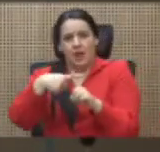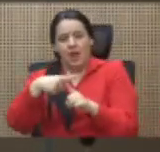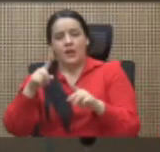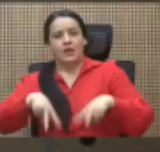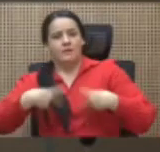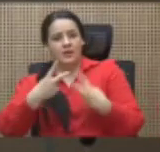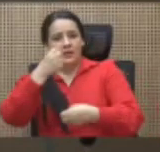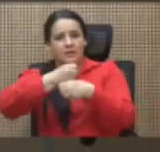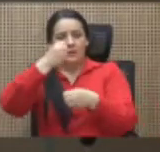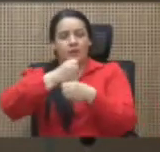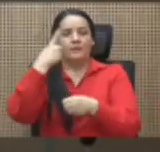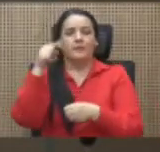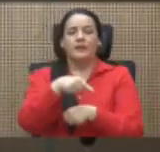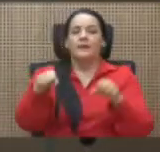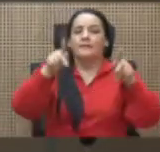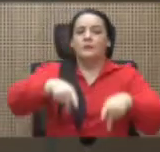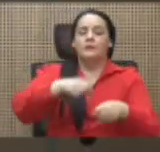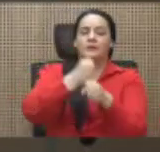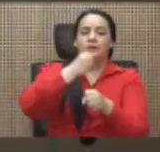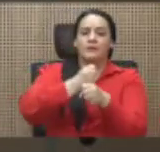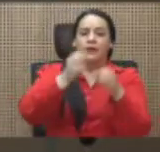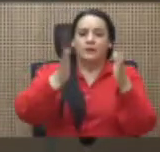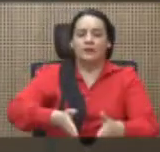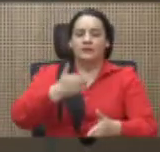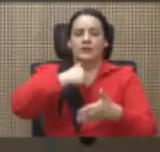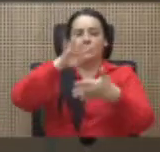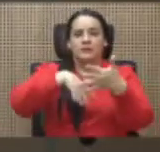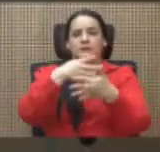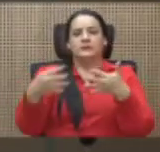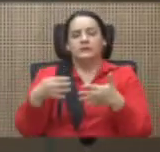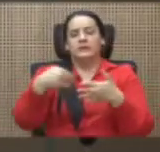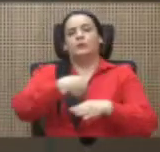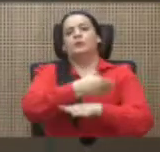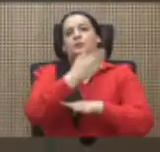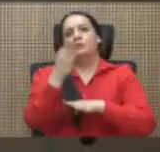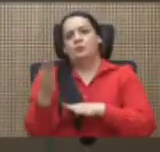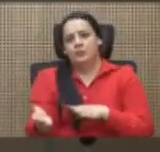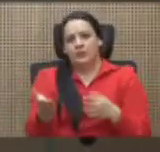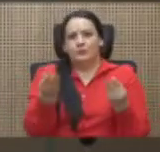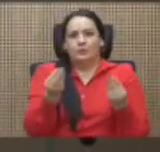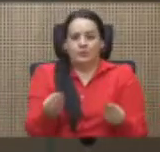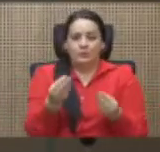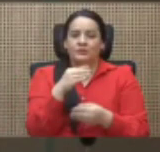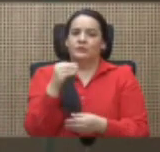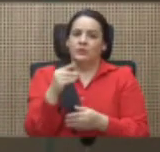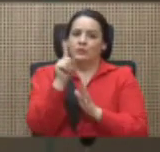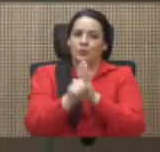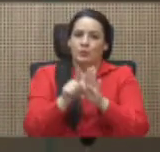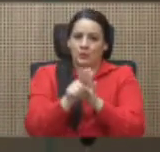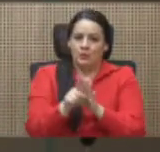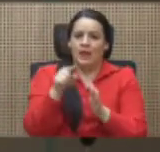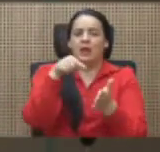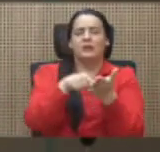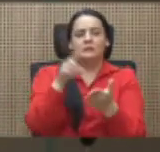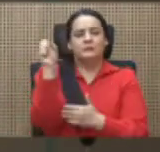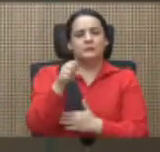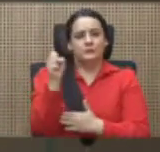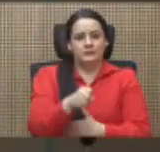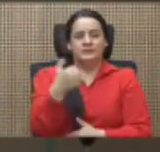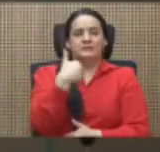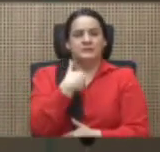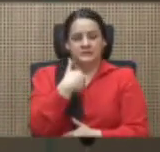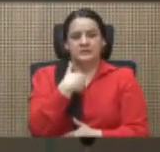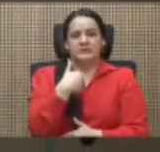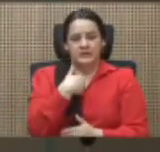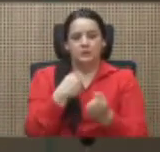laboral para las personas trabajadoras tener jornadas así de extensas. Eso sí que tiene